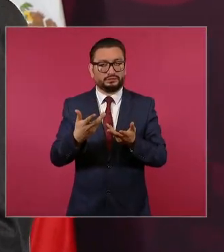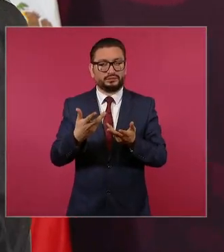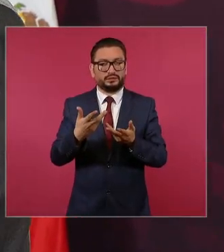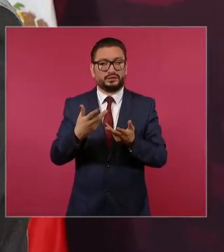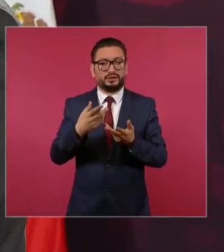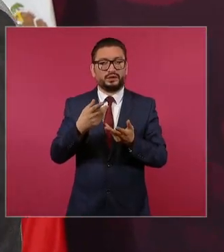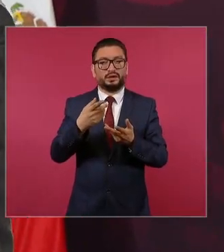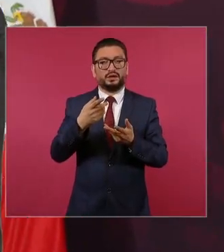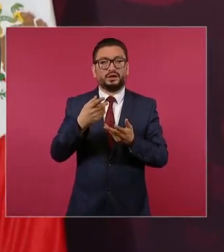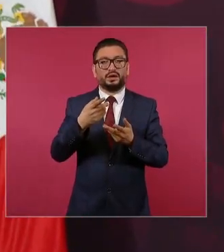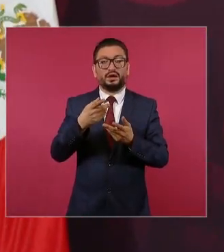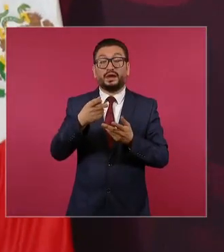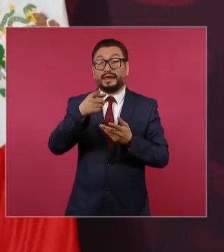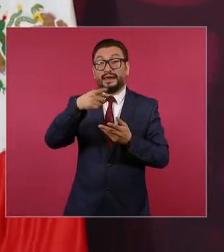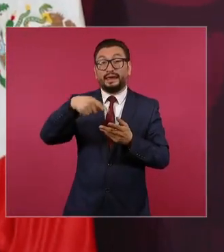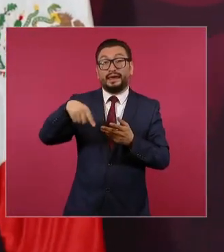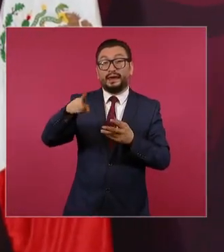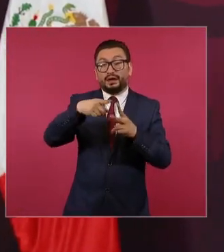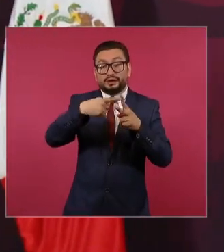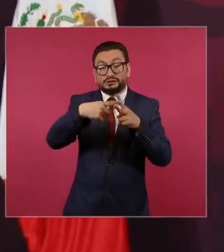le daban el triunfo.